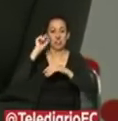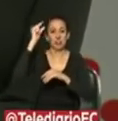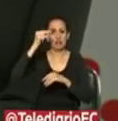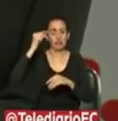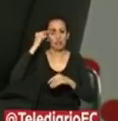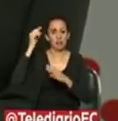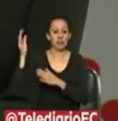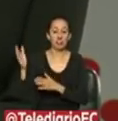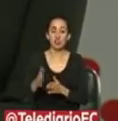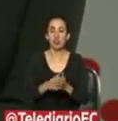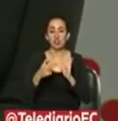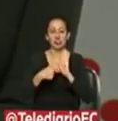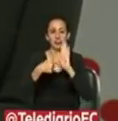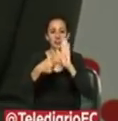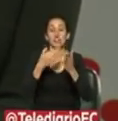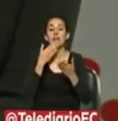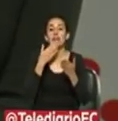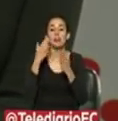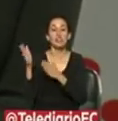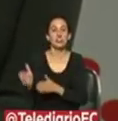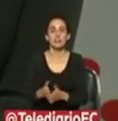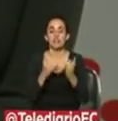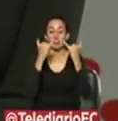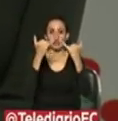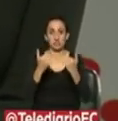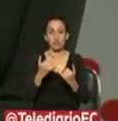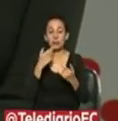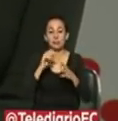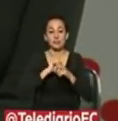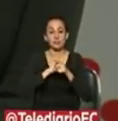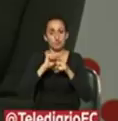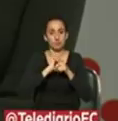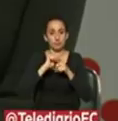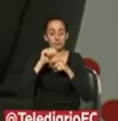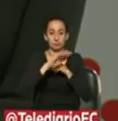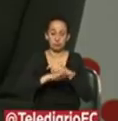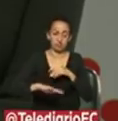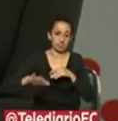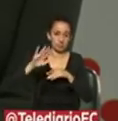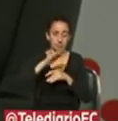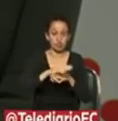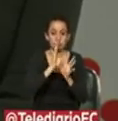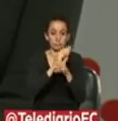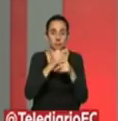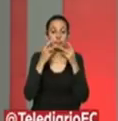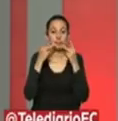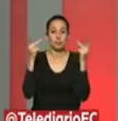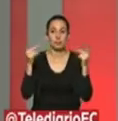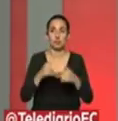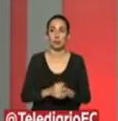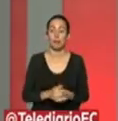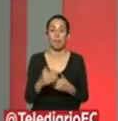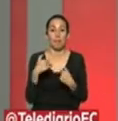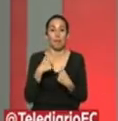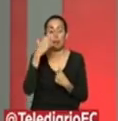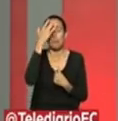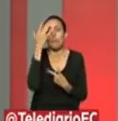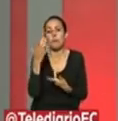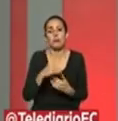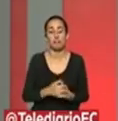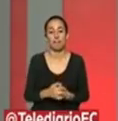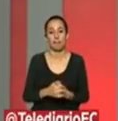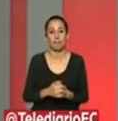no se da en forma paralela a el ejercicio de la función pública? Soy franco, porque no